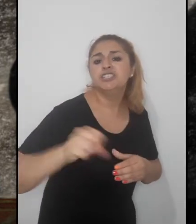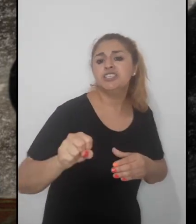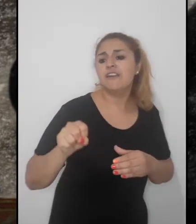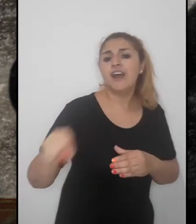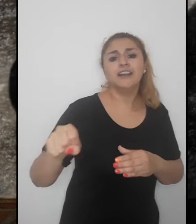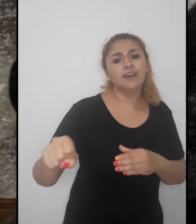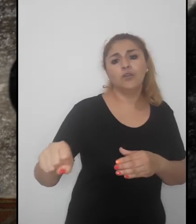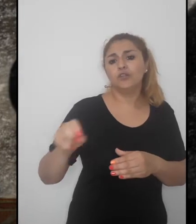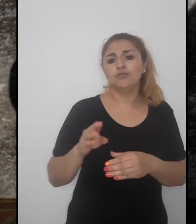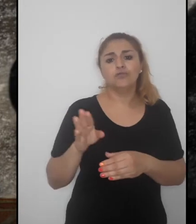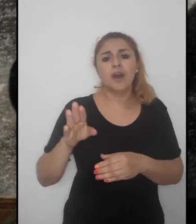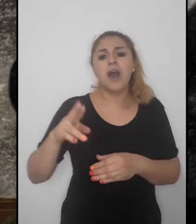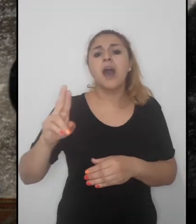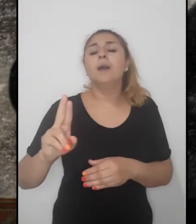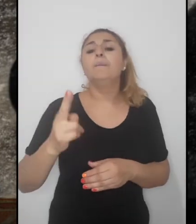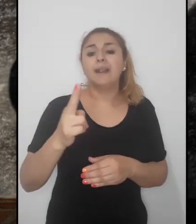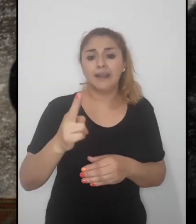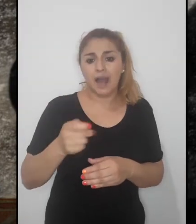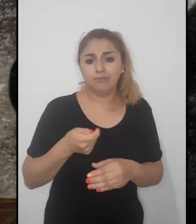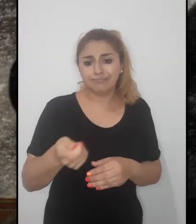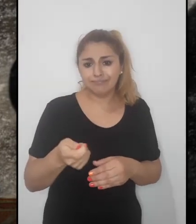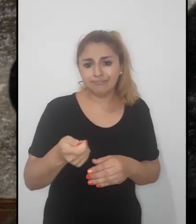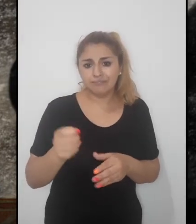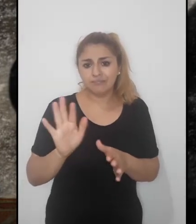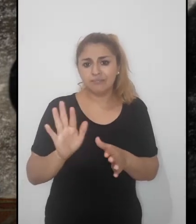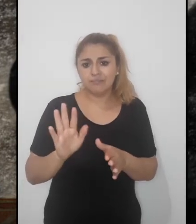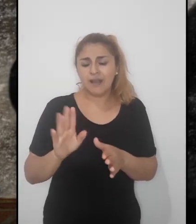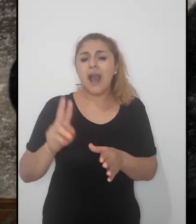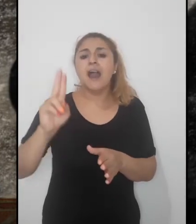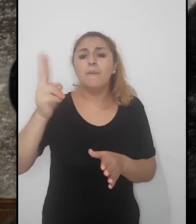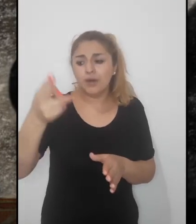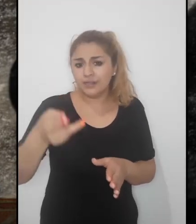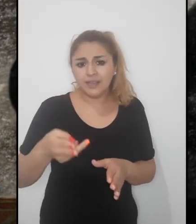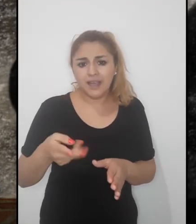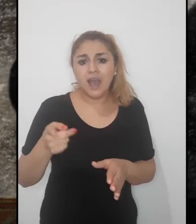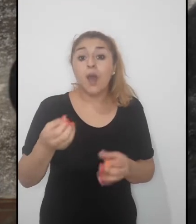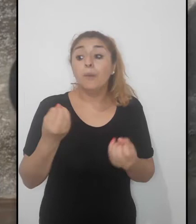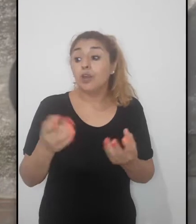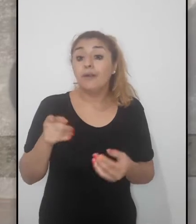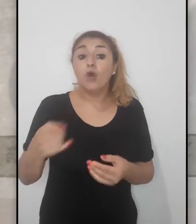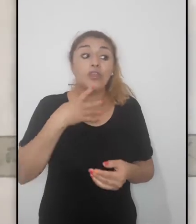o de la obediencia para justicia o sea